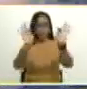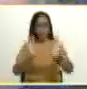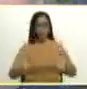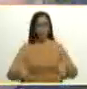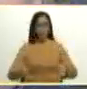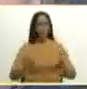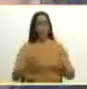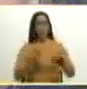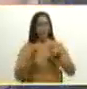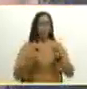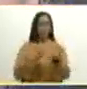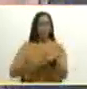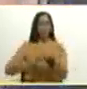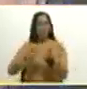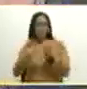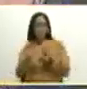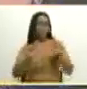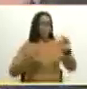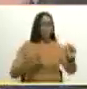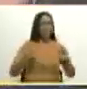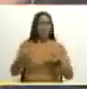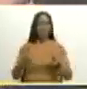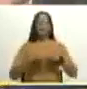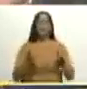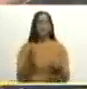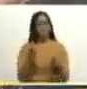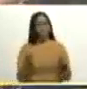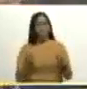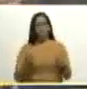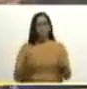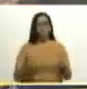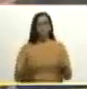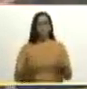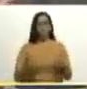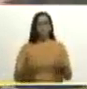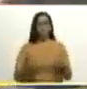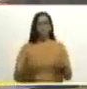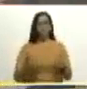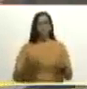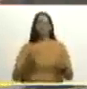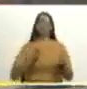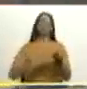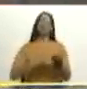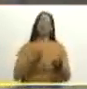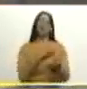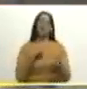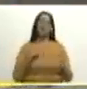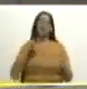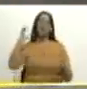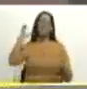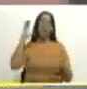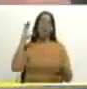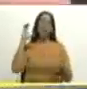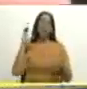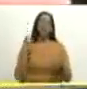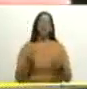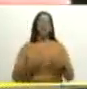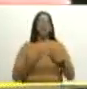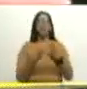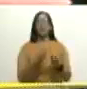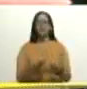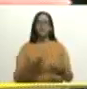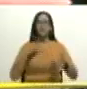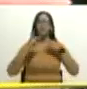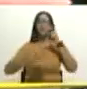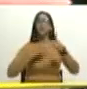a veces un poquito aquí, un poquito allá, pero falta mucho todavía. Si de verdad queremos un país con vocación